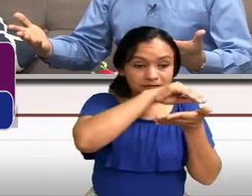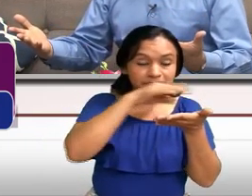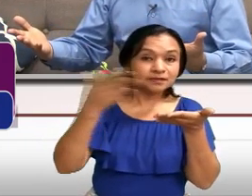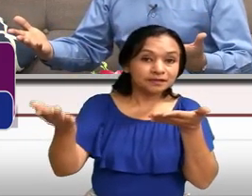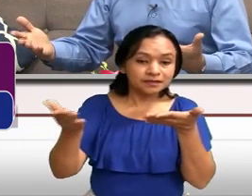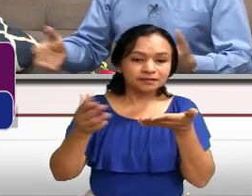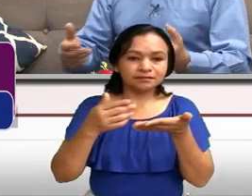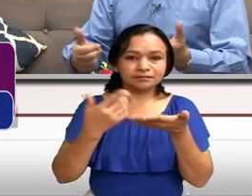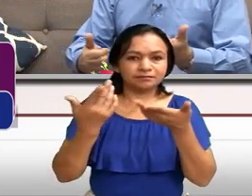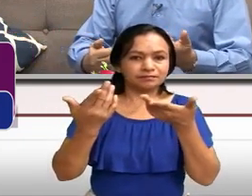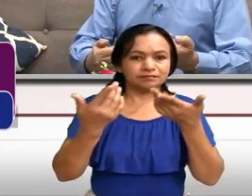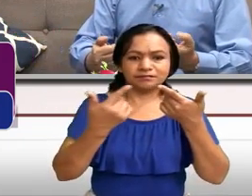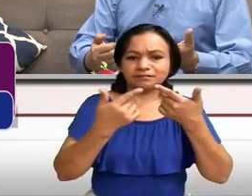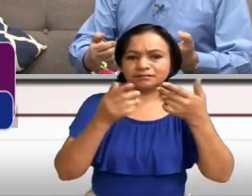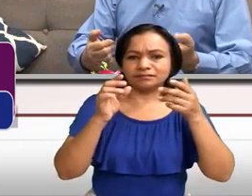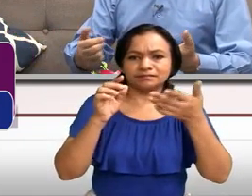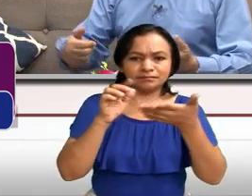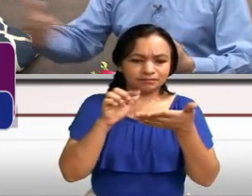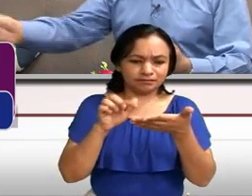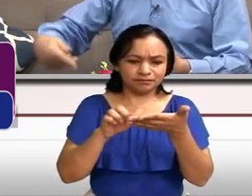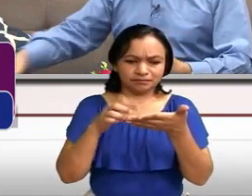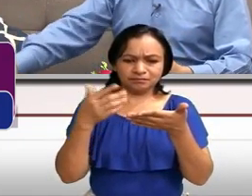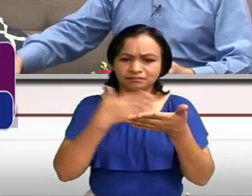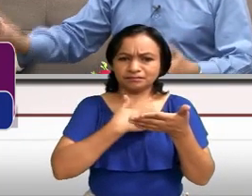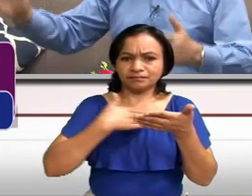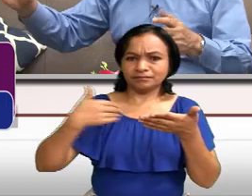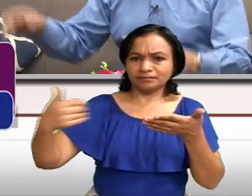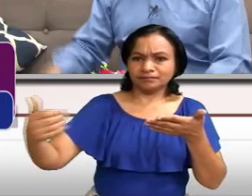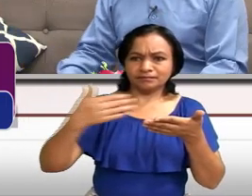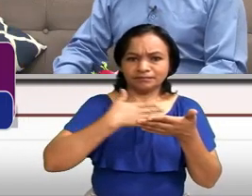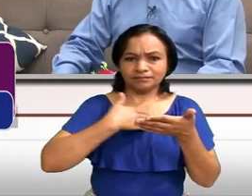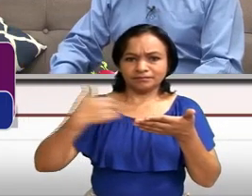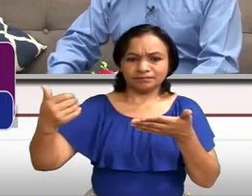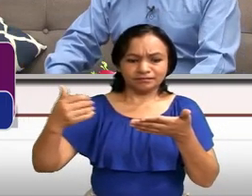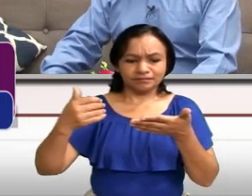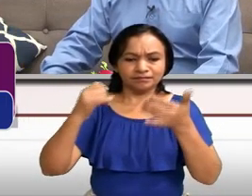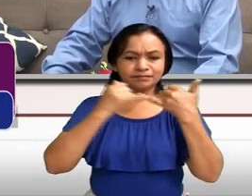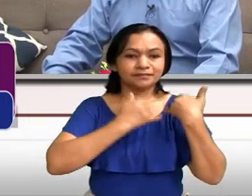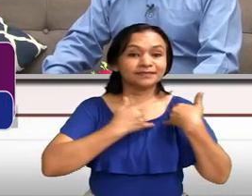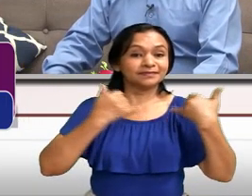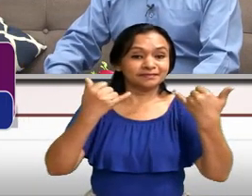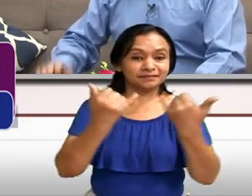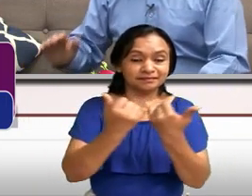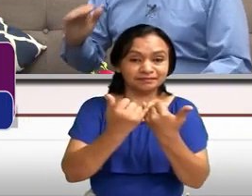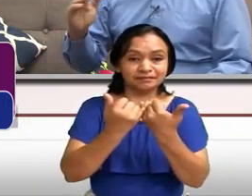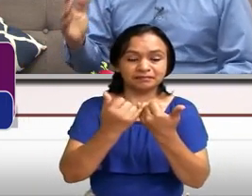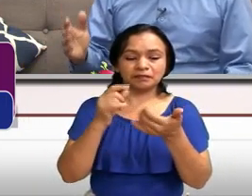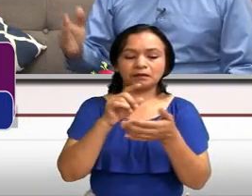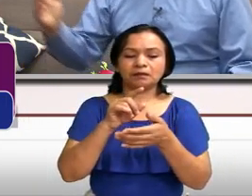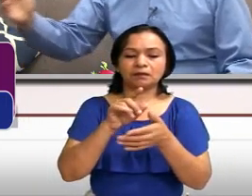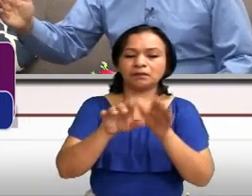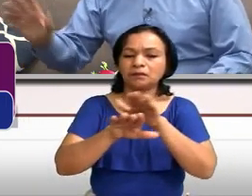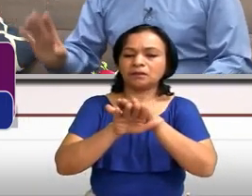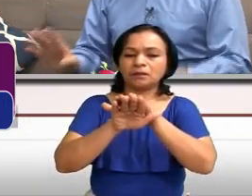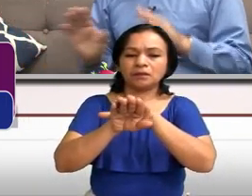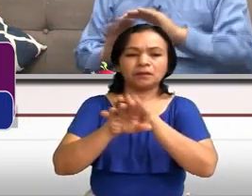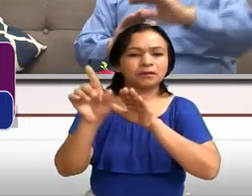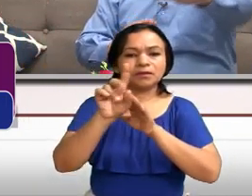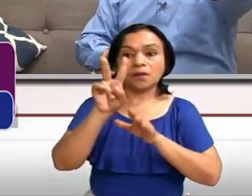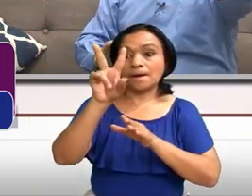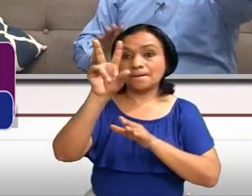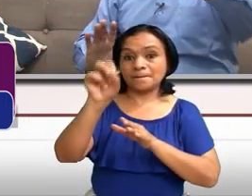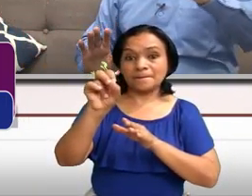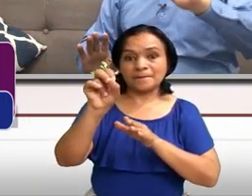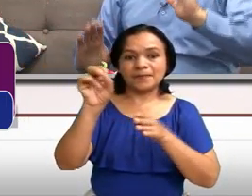y aquel internet está mejor que en cualquier institución, ¿verdad? ¿Por qué? Porque hay capacidad, 20 megas